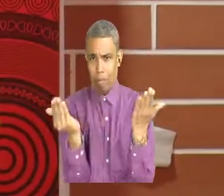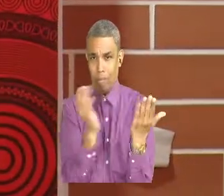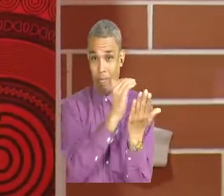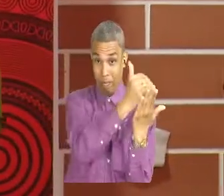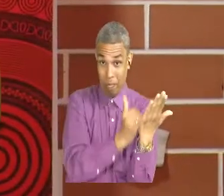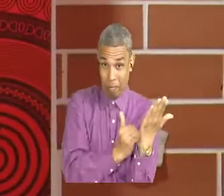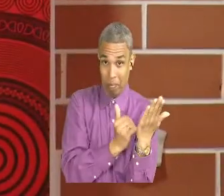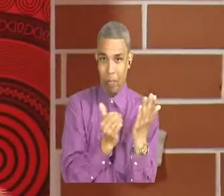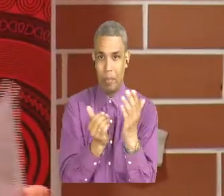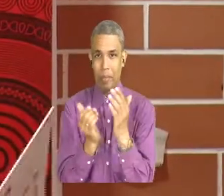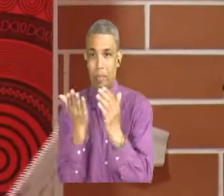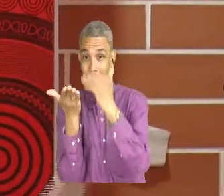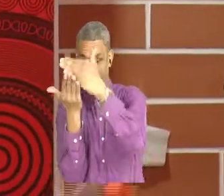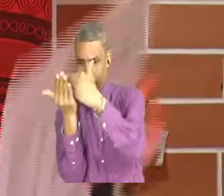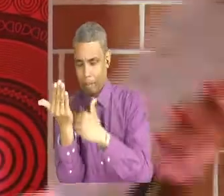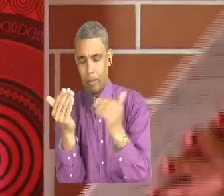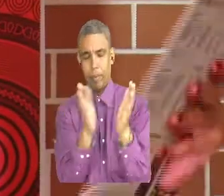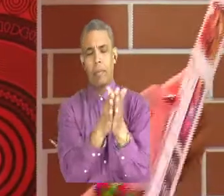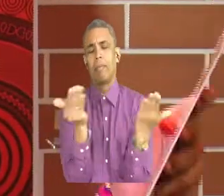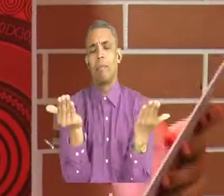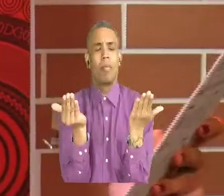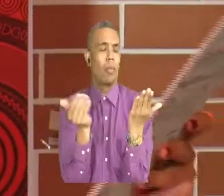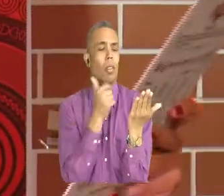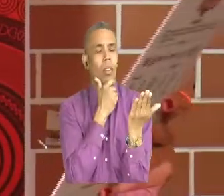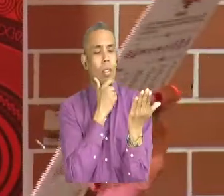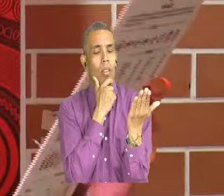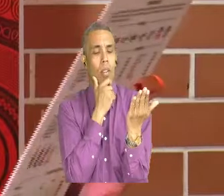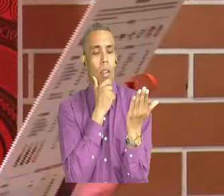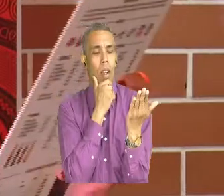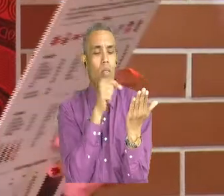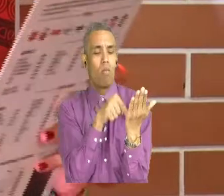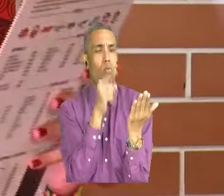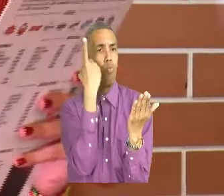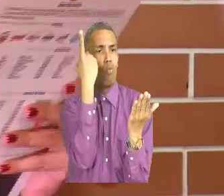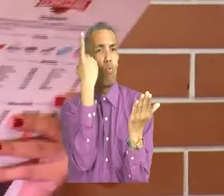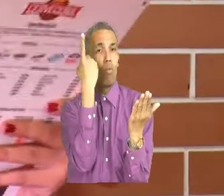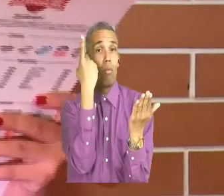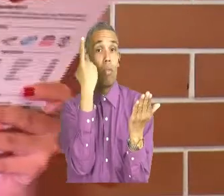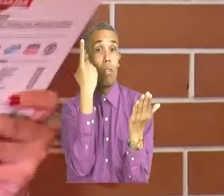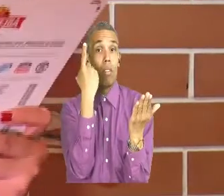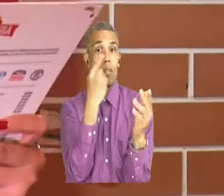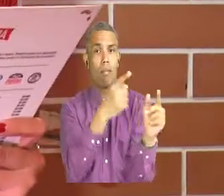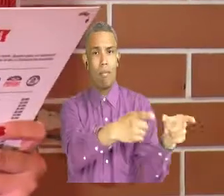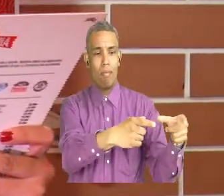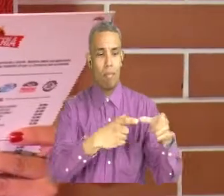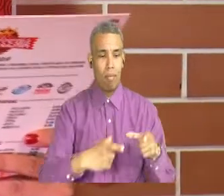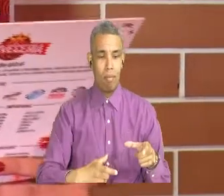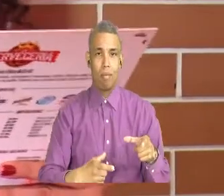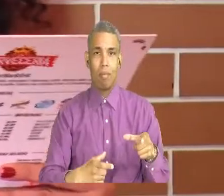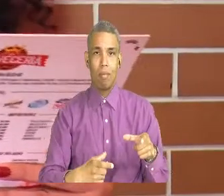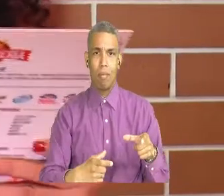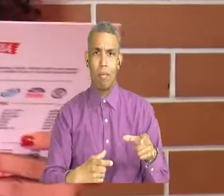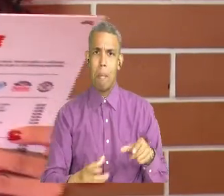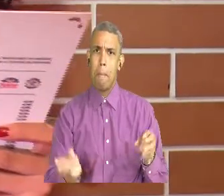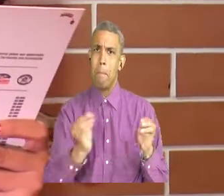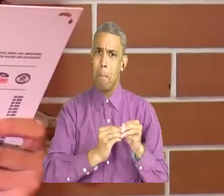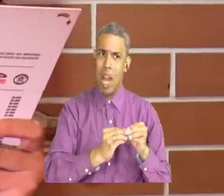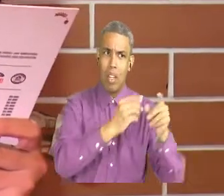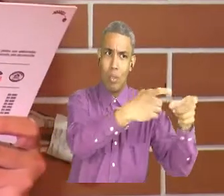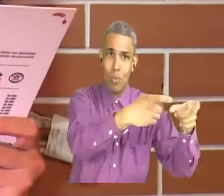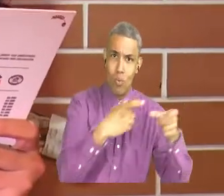las siguientes presentaciones de alitas y recibe otro plato gratis. Jordan, que son 8 unidades, las Sampras, que son